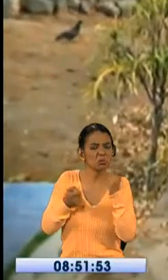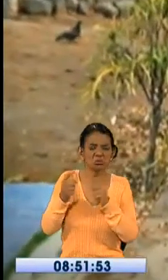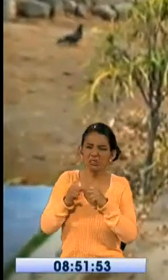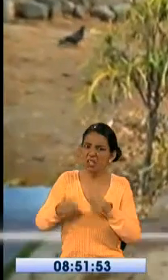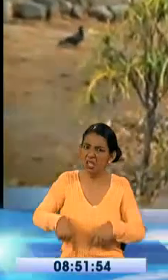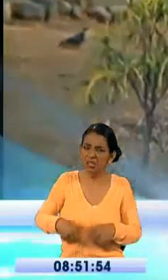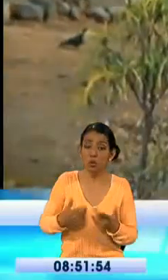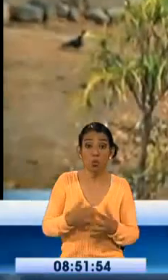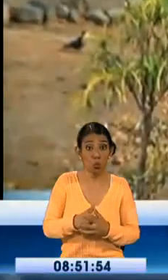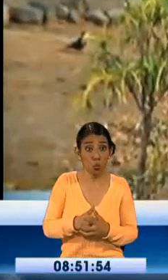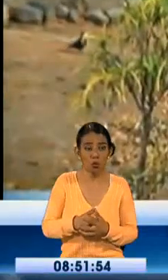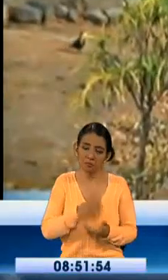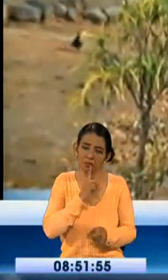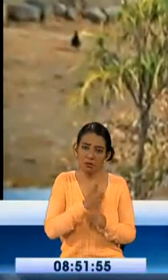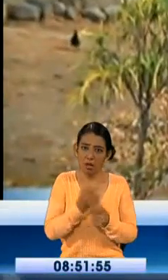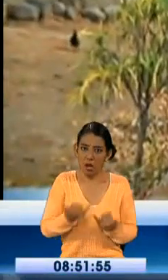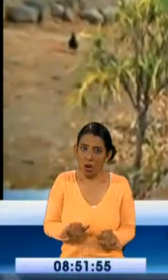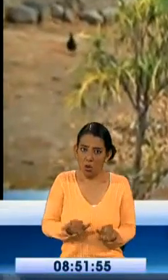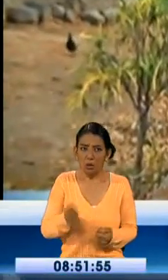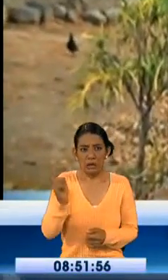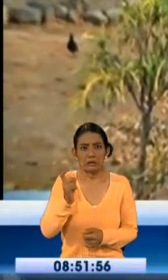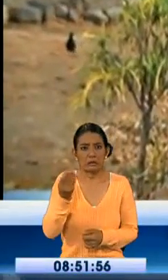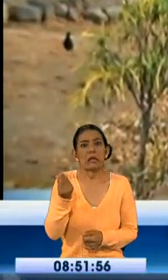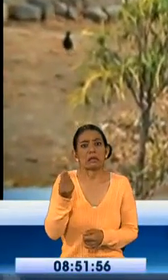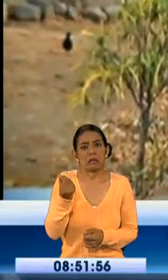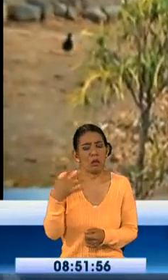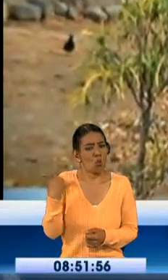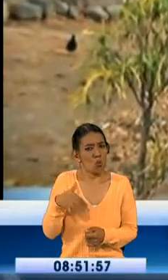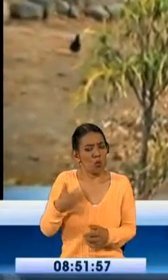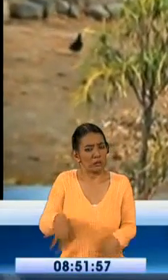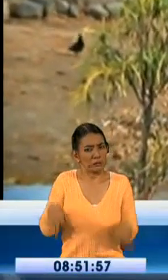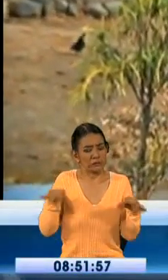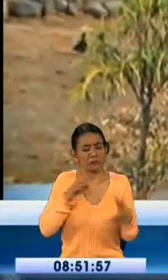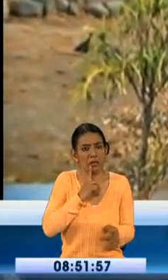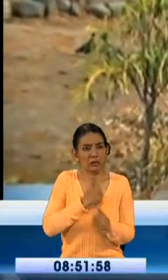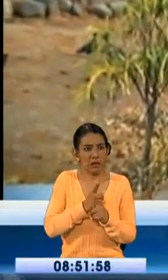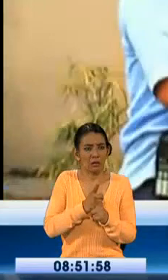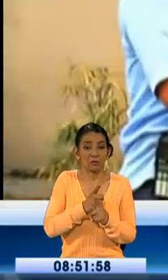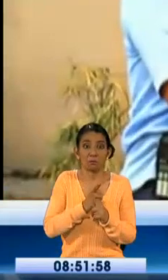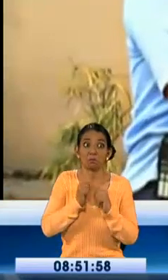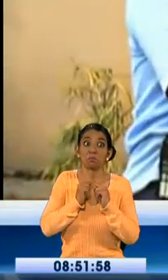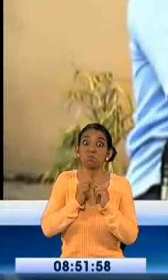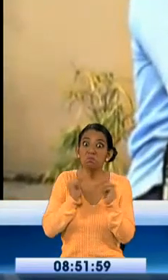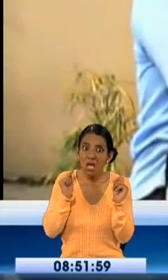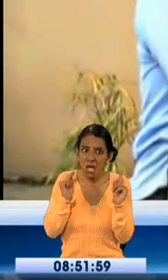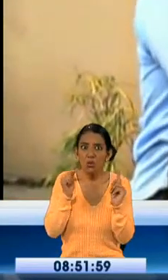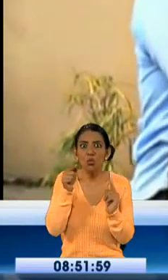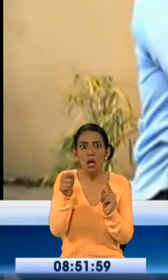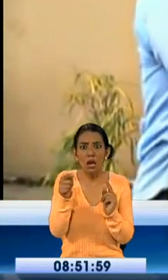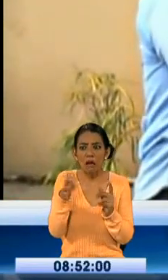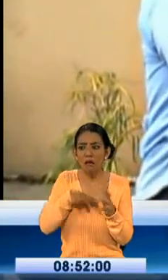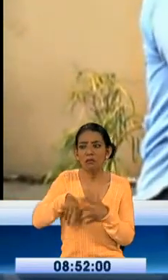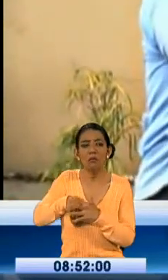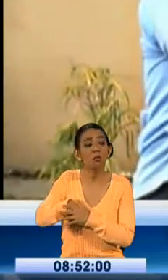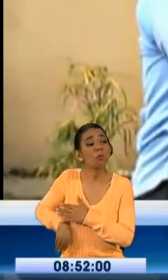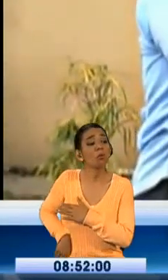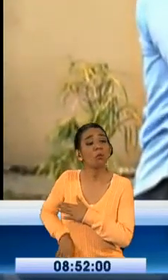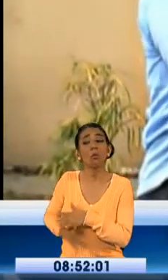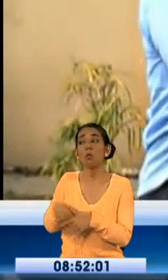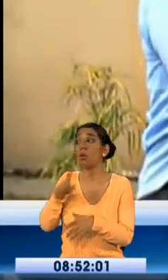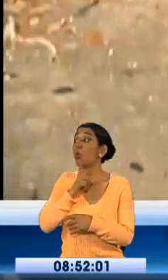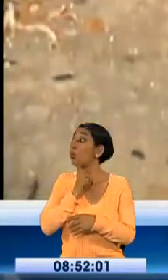aunque actualmente está pasando por algunos apuros económicos, nunca pensó siquiera en adueñarse de alguno de los